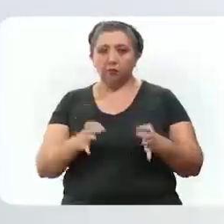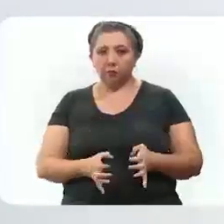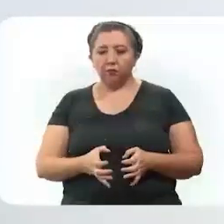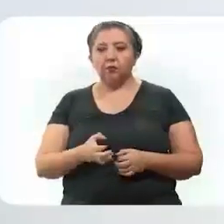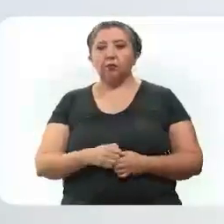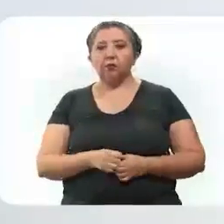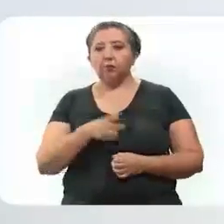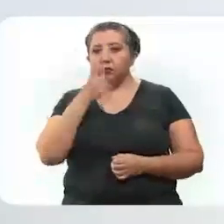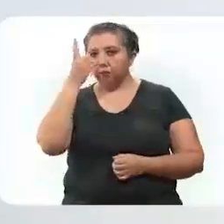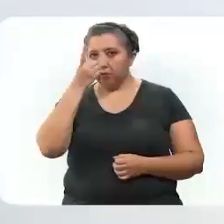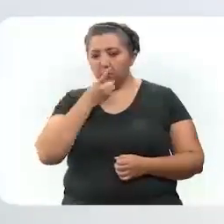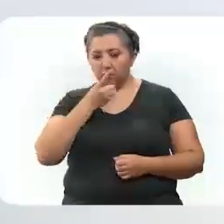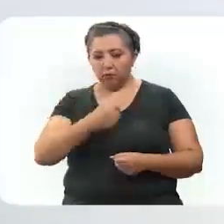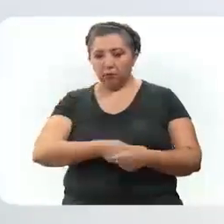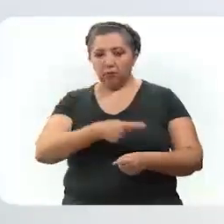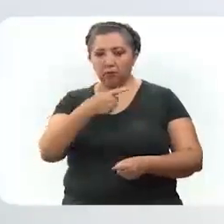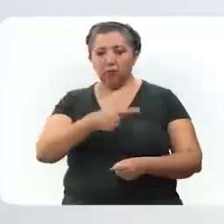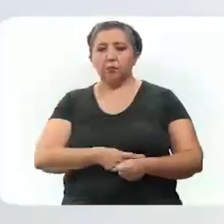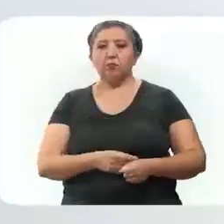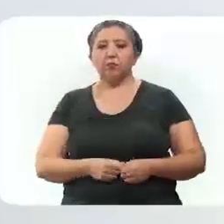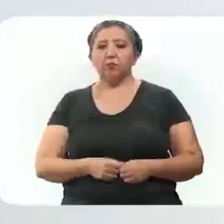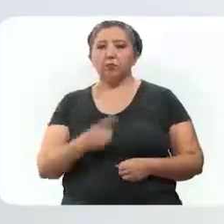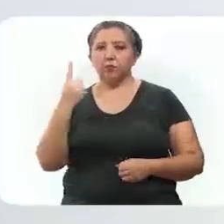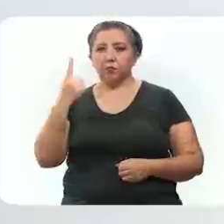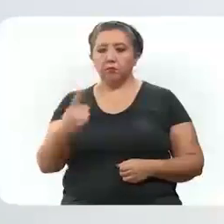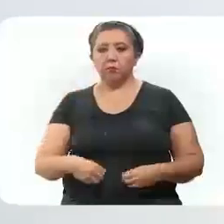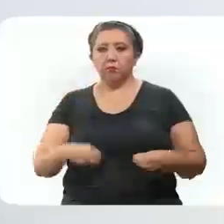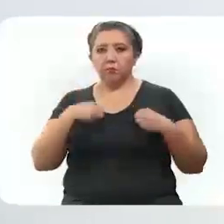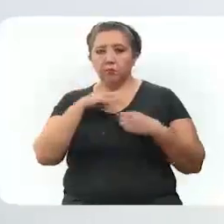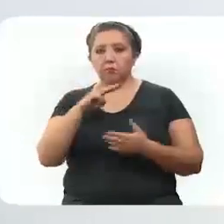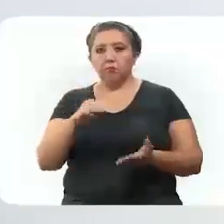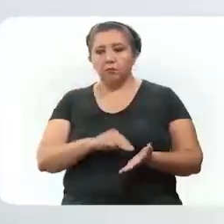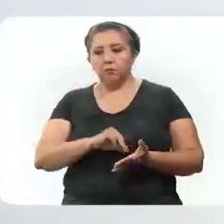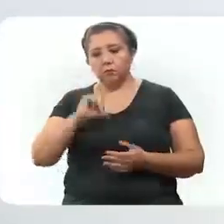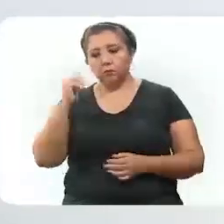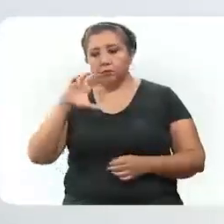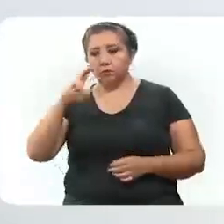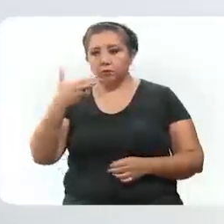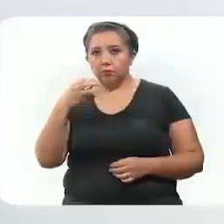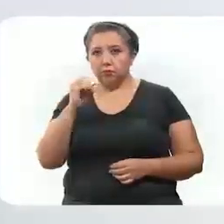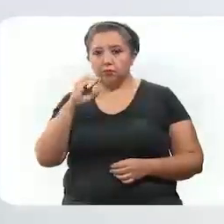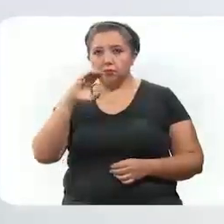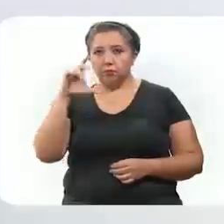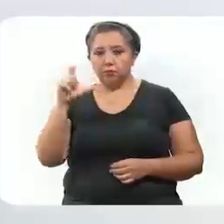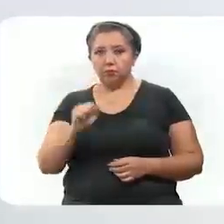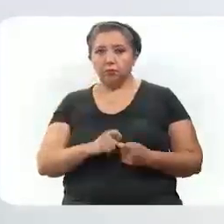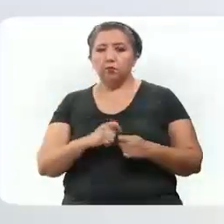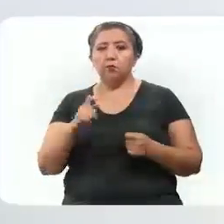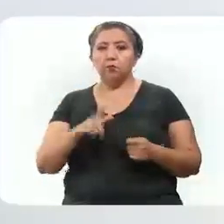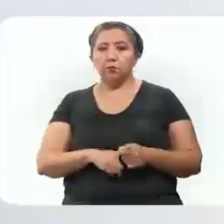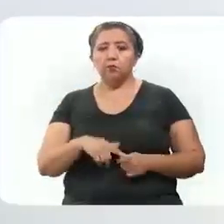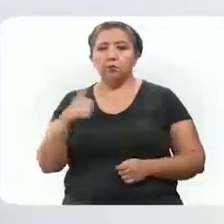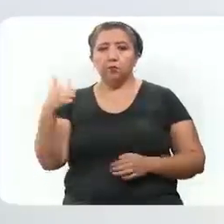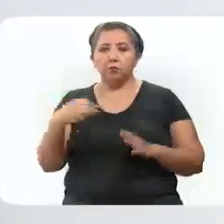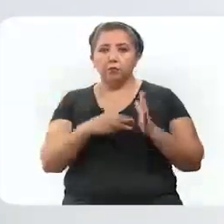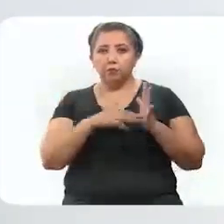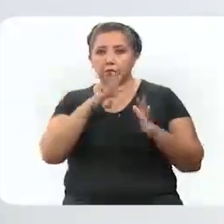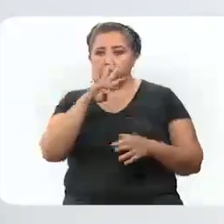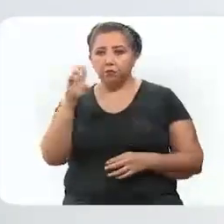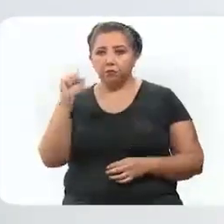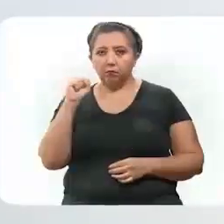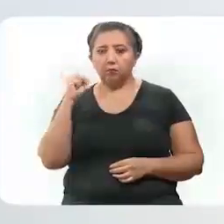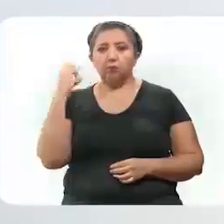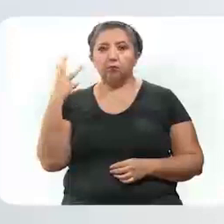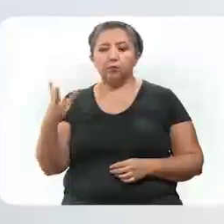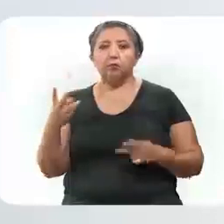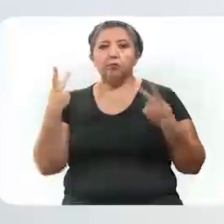se encuentran diabetes e hipertensión. Uno residía en Mérida y uno en Chocholá. En total, son